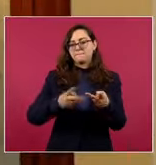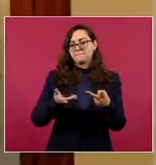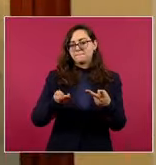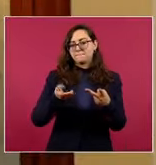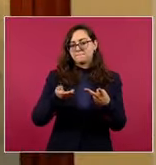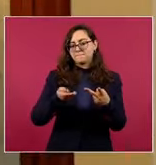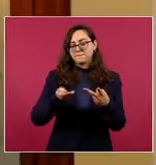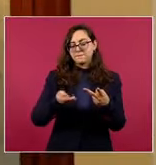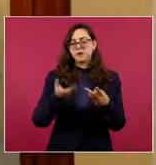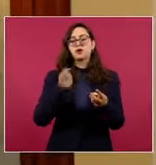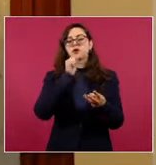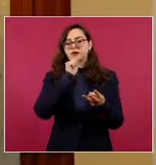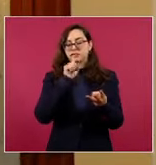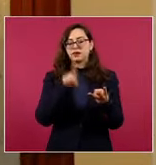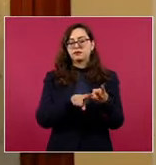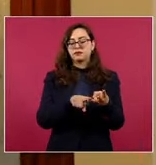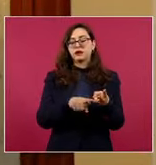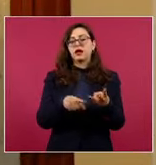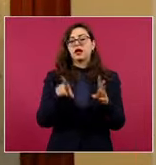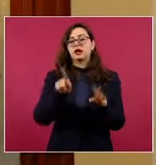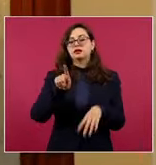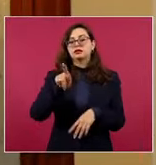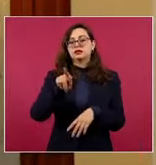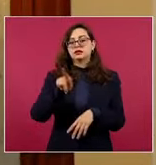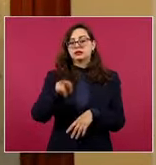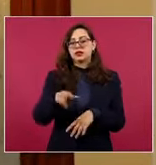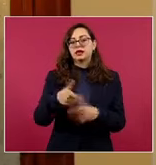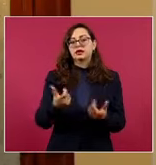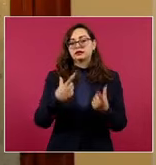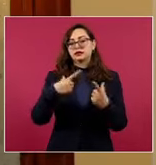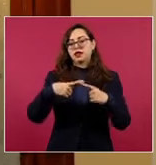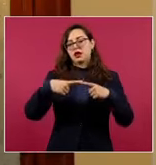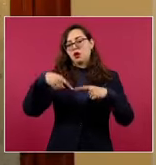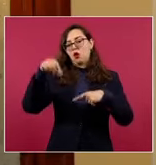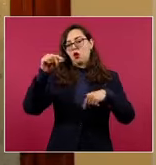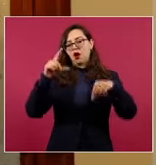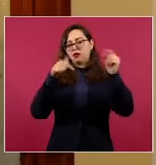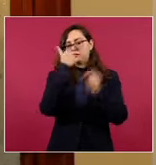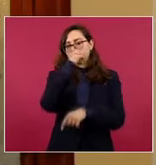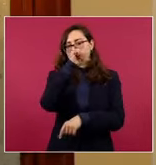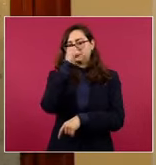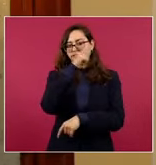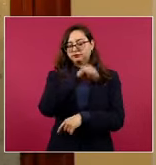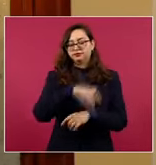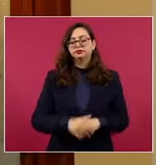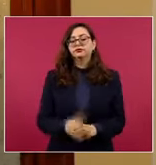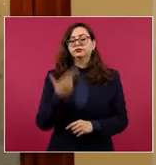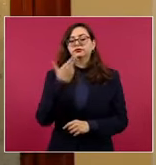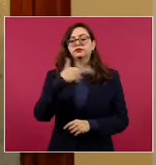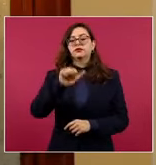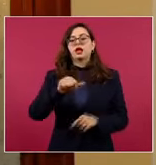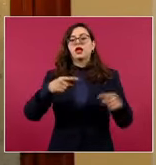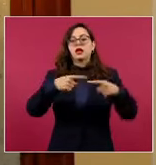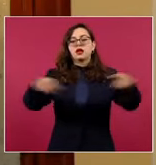9.576 plantíos de marihuana y 70 de hoja de coca. En hectáreas representan